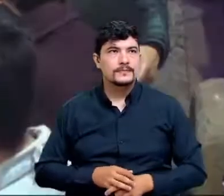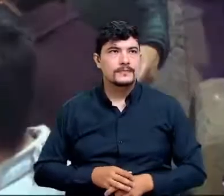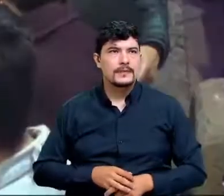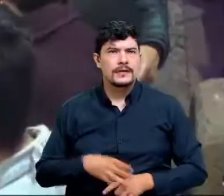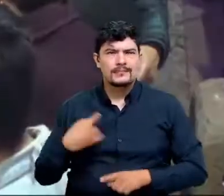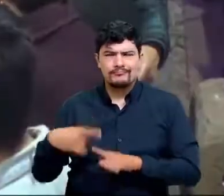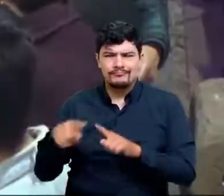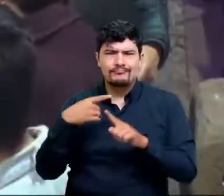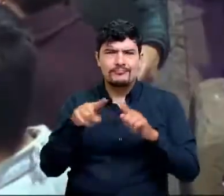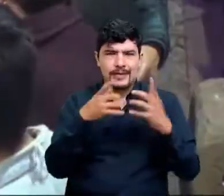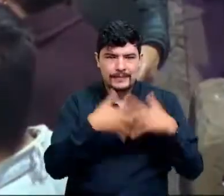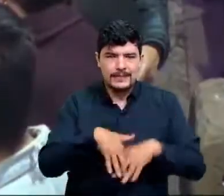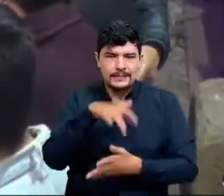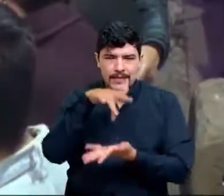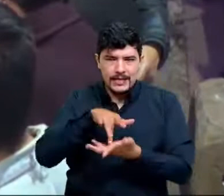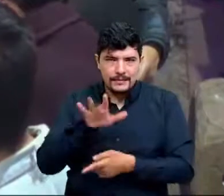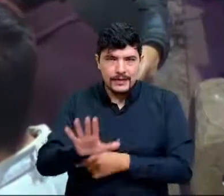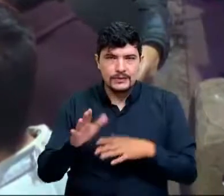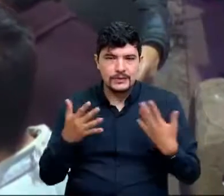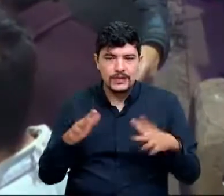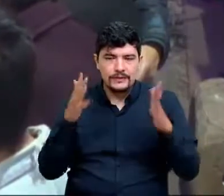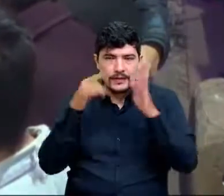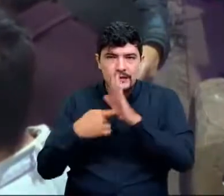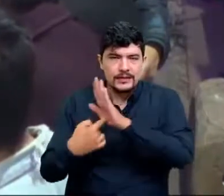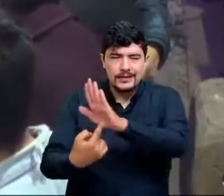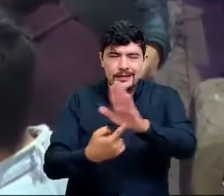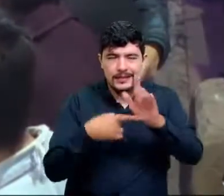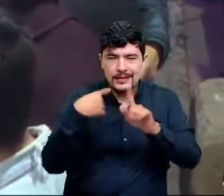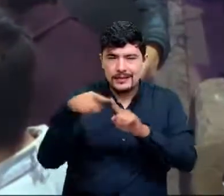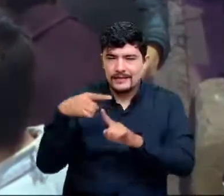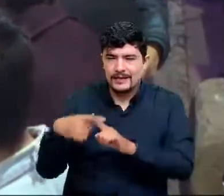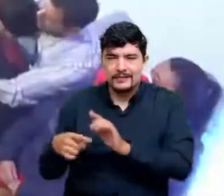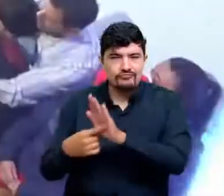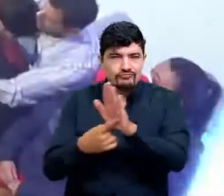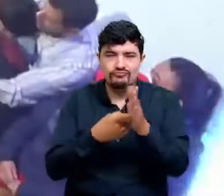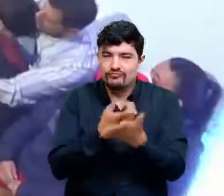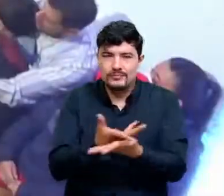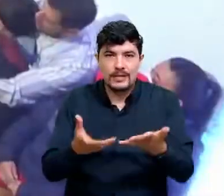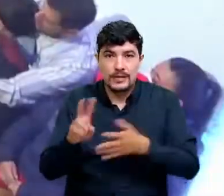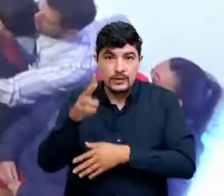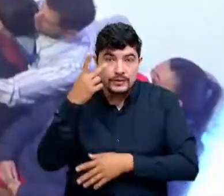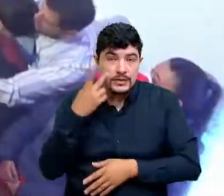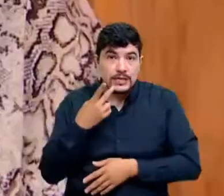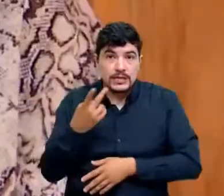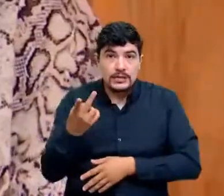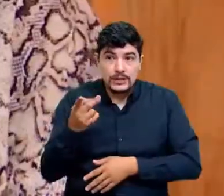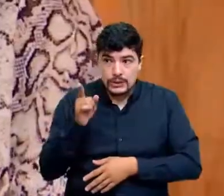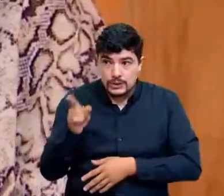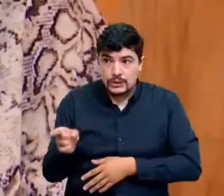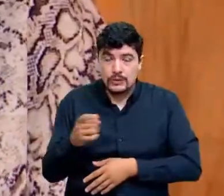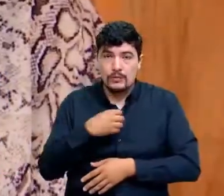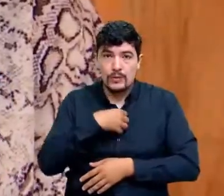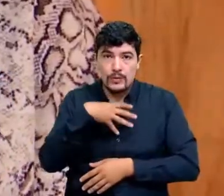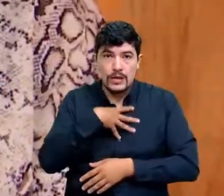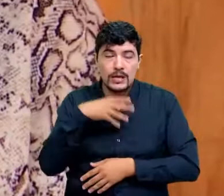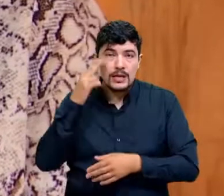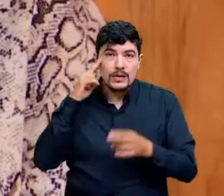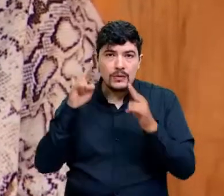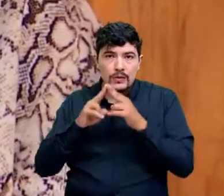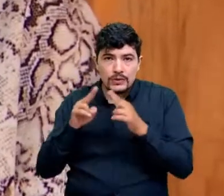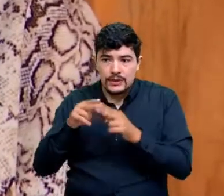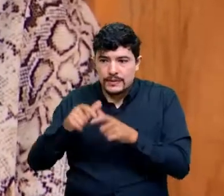varias empresas participaron de este evento donde se exhibieron las diferentes productos fueron dos días donde tuvimos la posibilidad de conocer